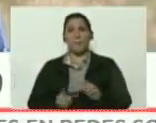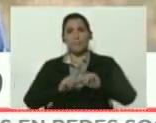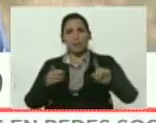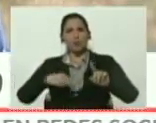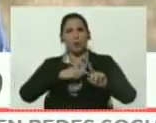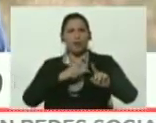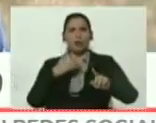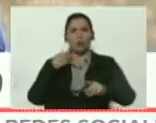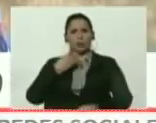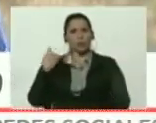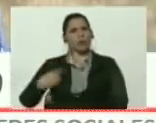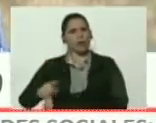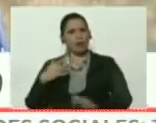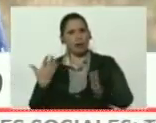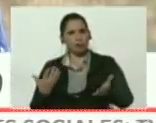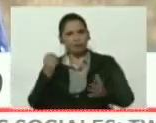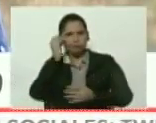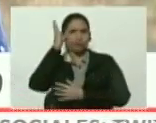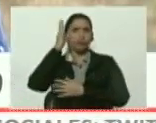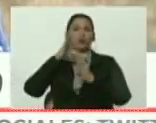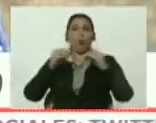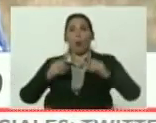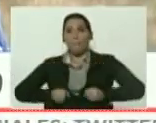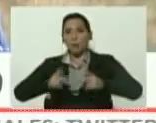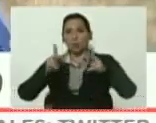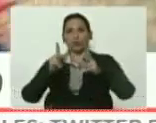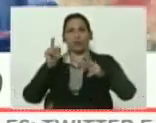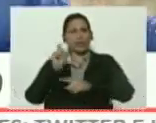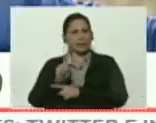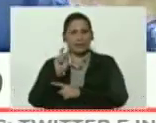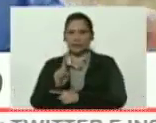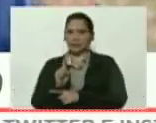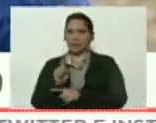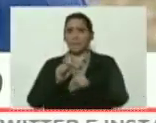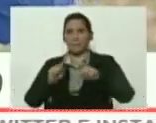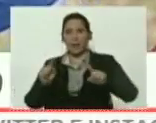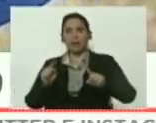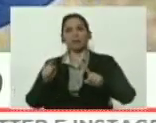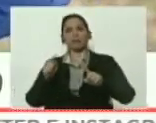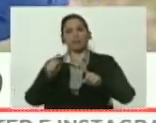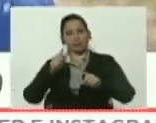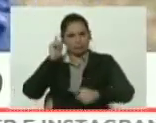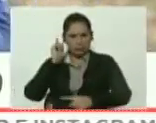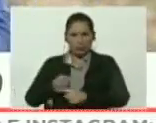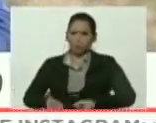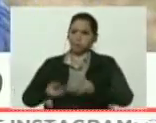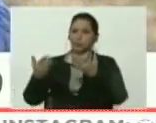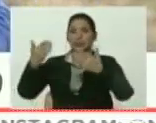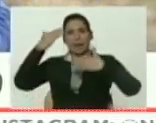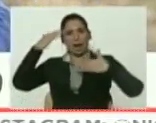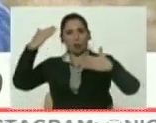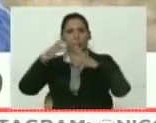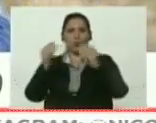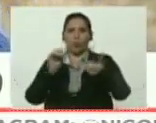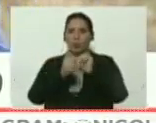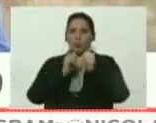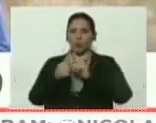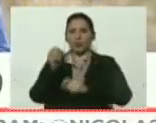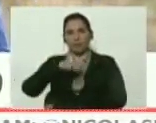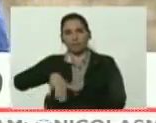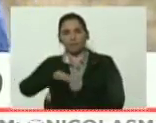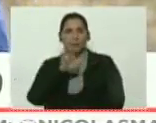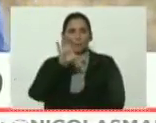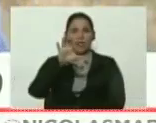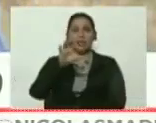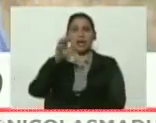nuestra juventud tenga todas las oportunidades que necesita y que merece. Mi saludo a los deportistas del país y